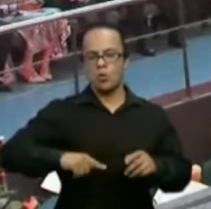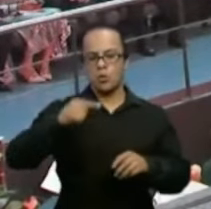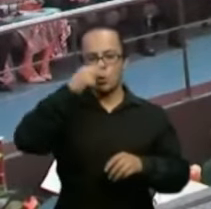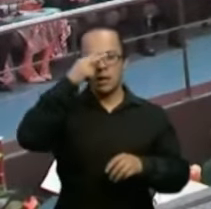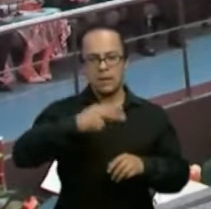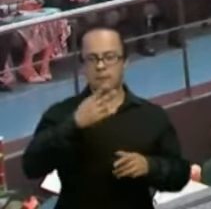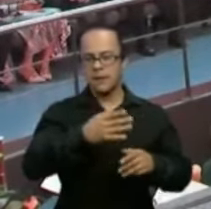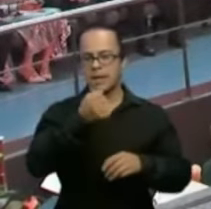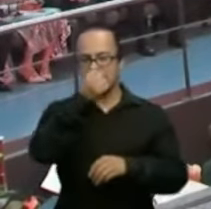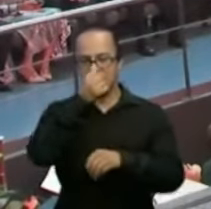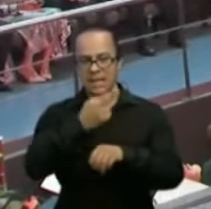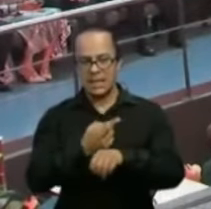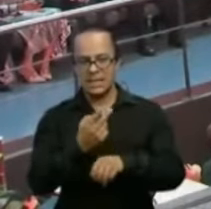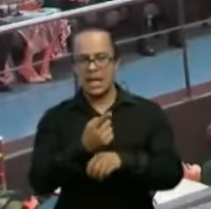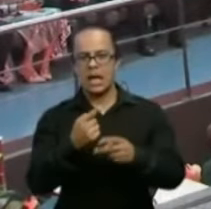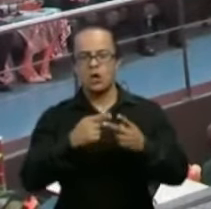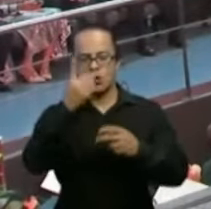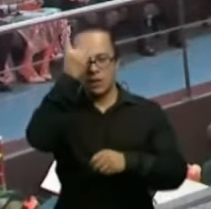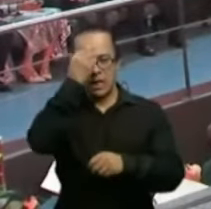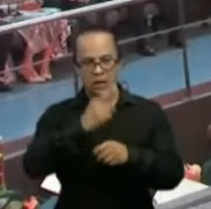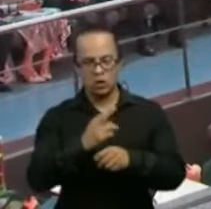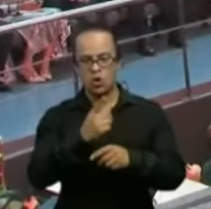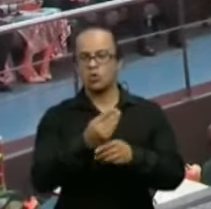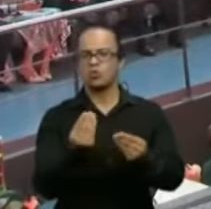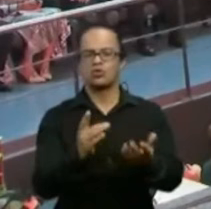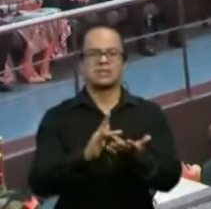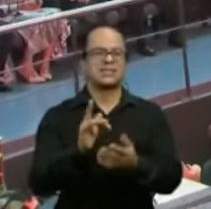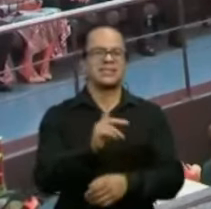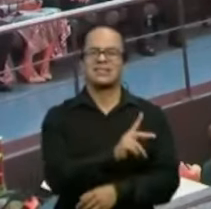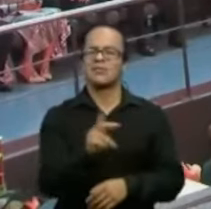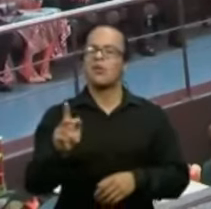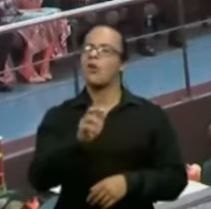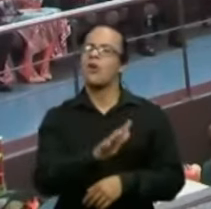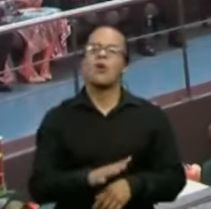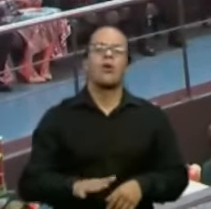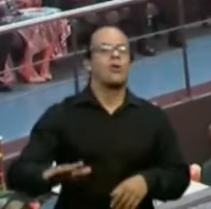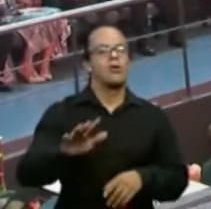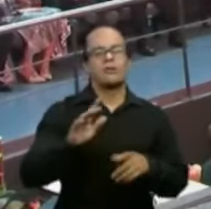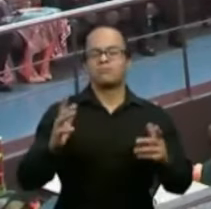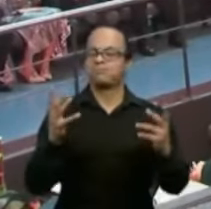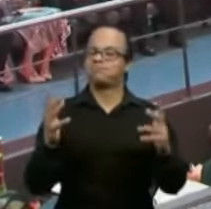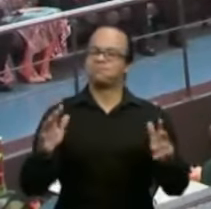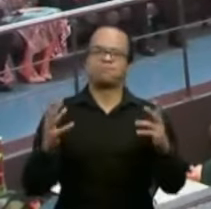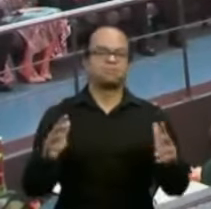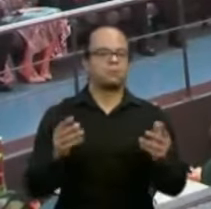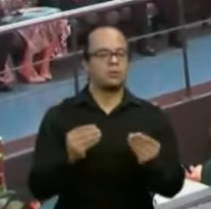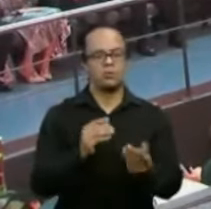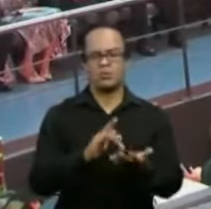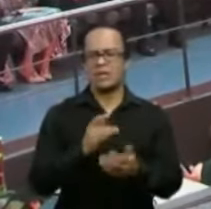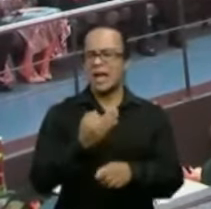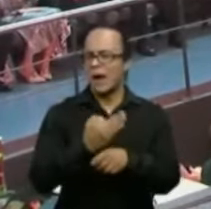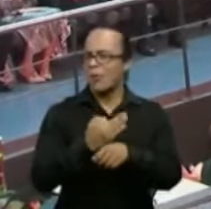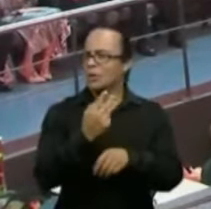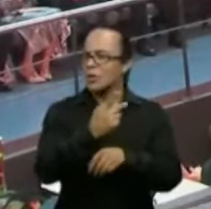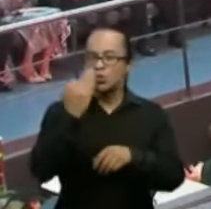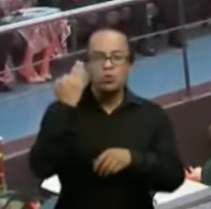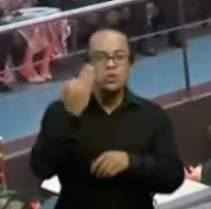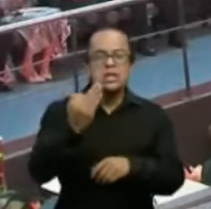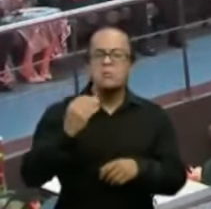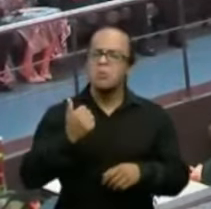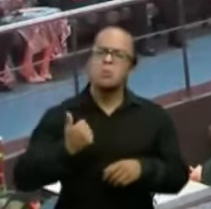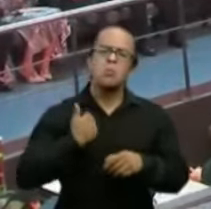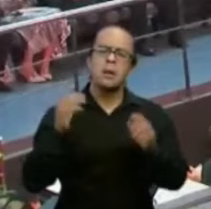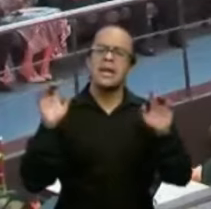México, secretarios, subdirectores, muchas gracias. Un aplauso que están aquí dando un tiempecito muy valioso para